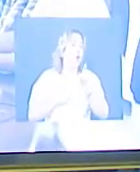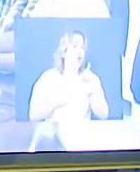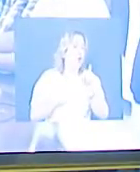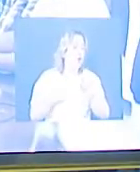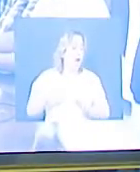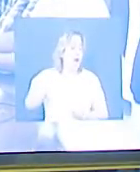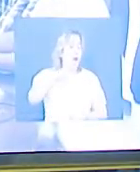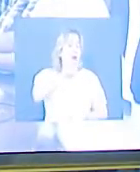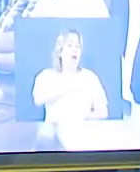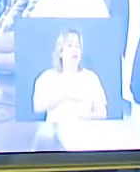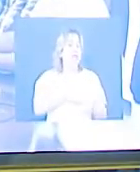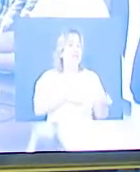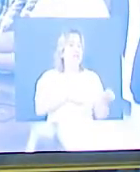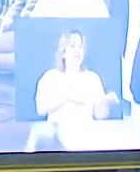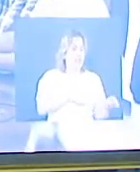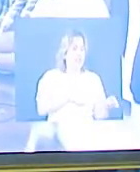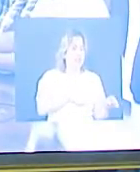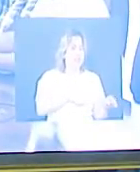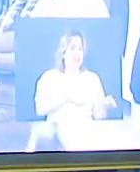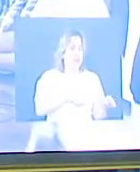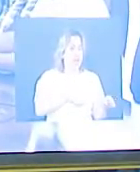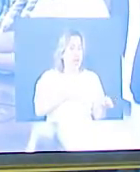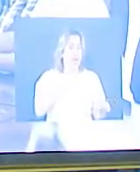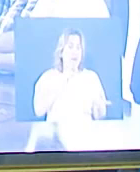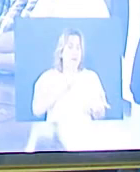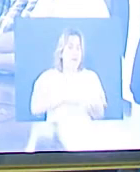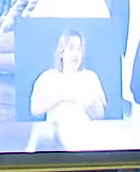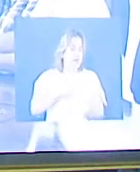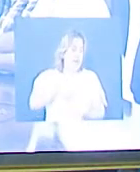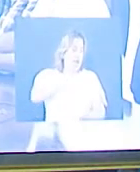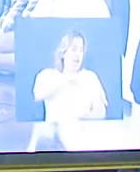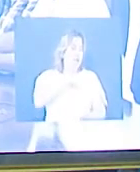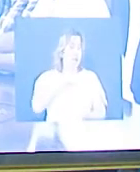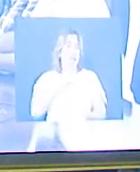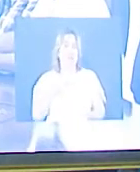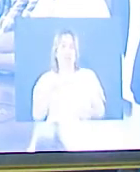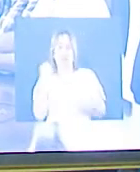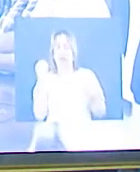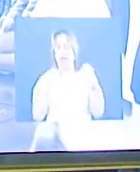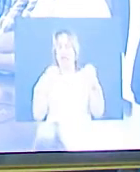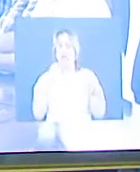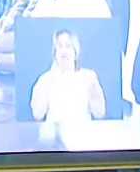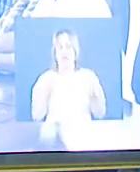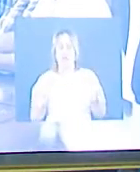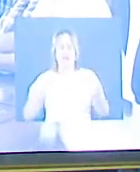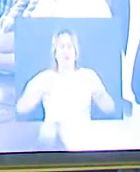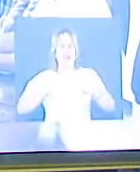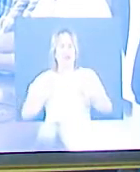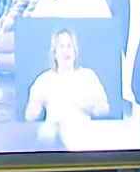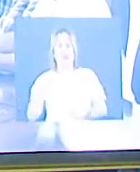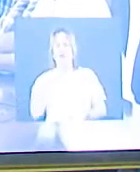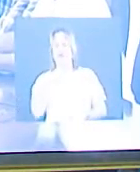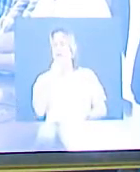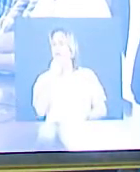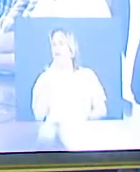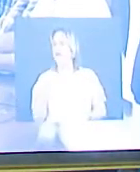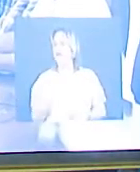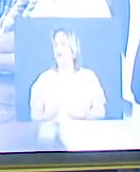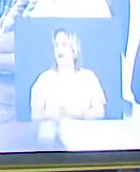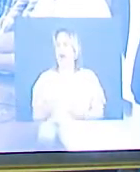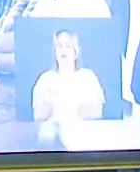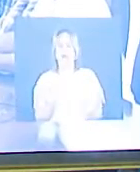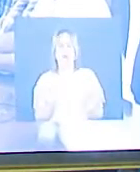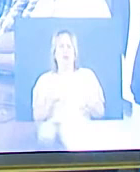seguimiento de temas y cierre de estos a través de un reportaje de investigación se publiquen en el periódico semanario, el periódico